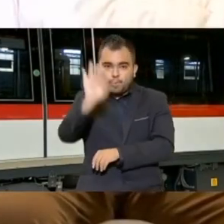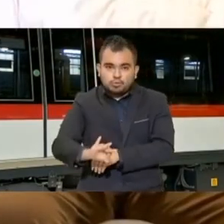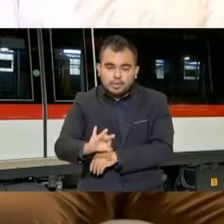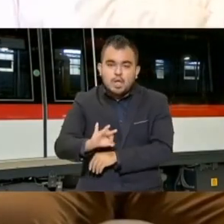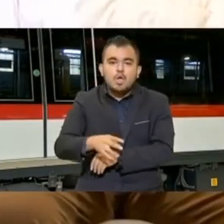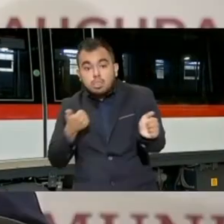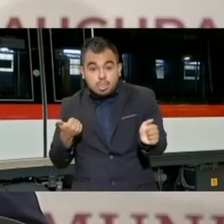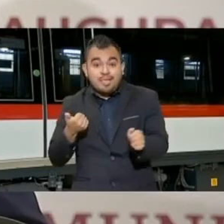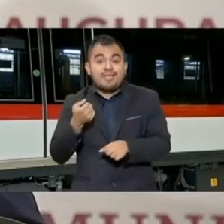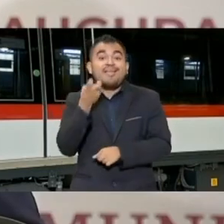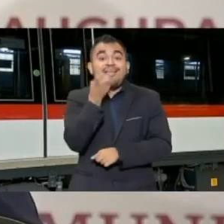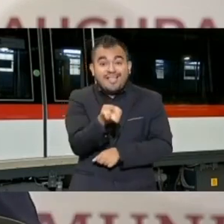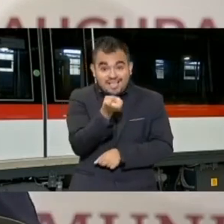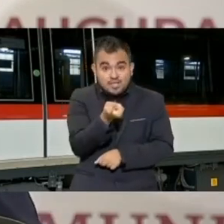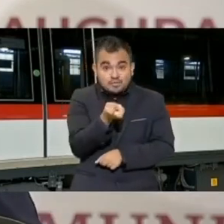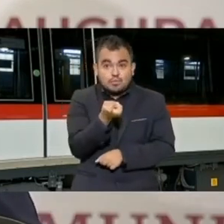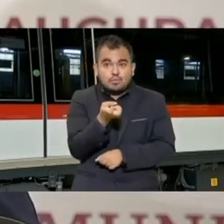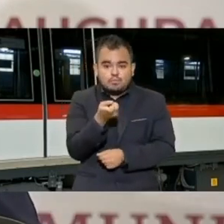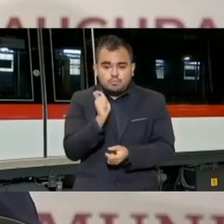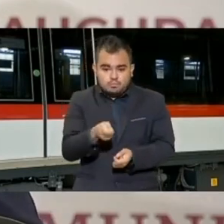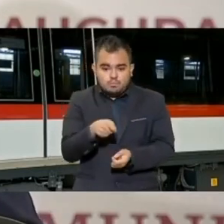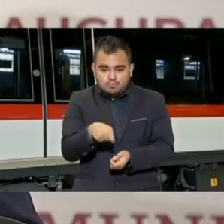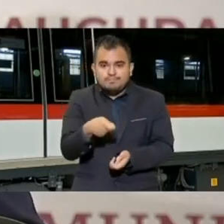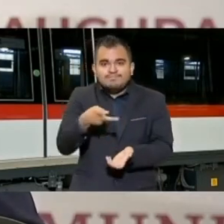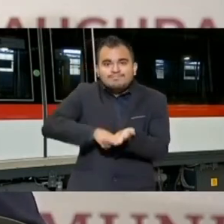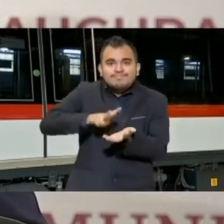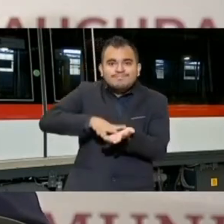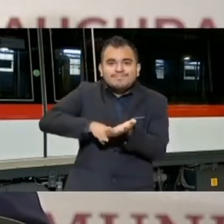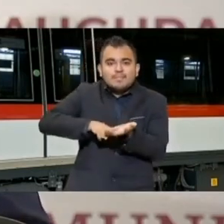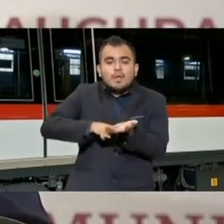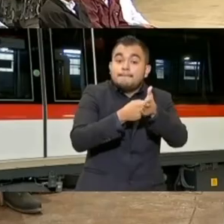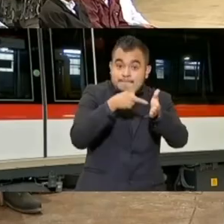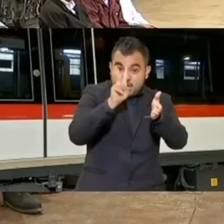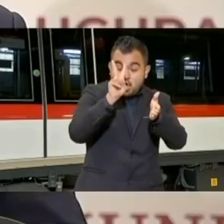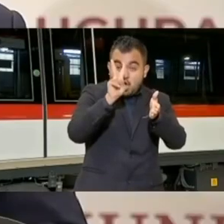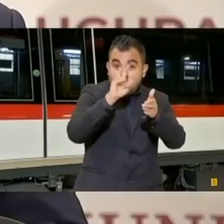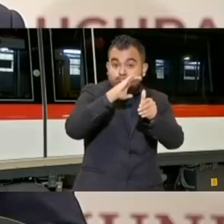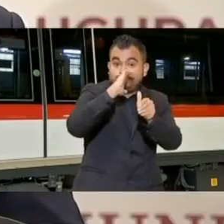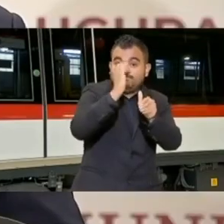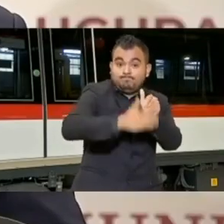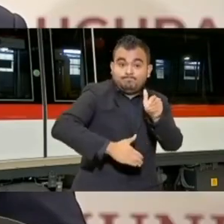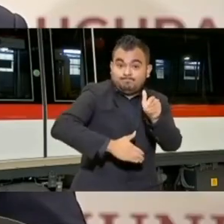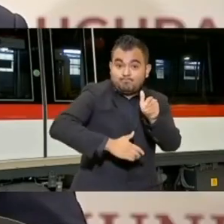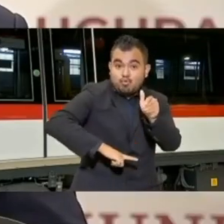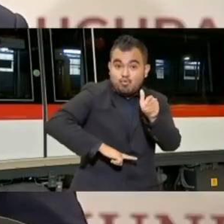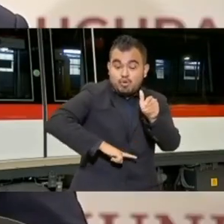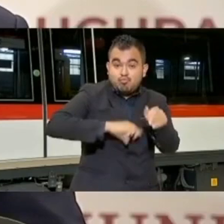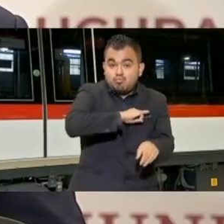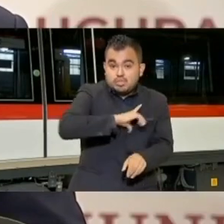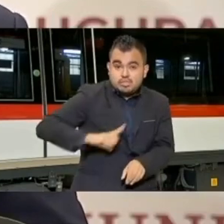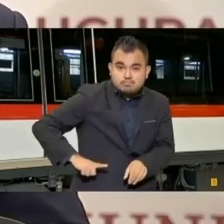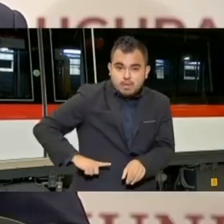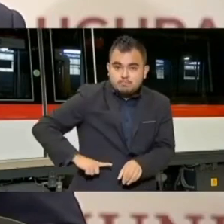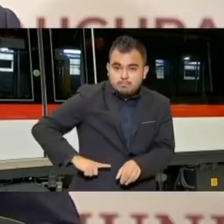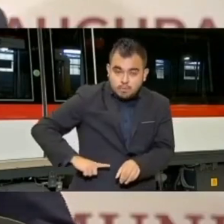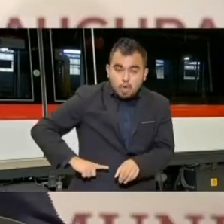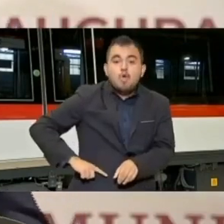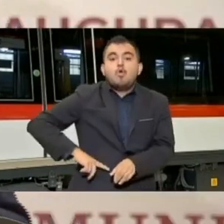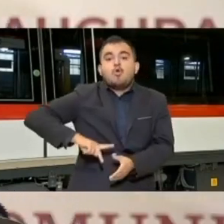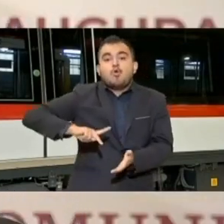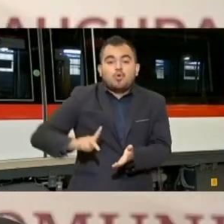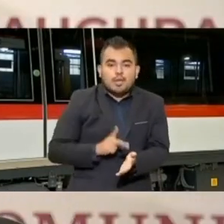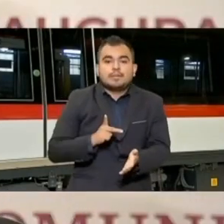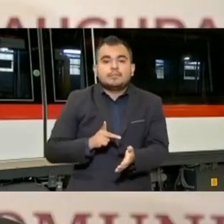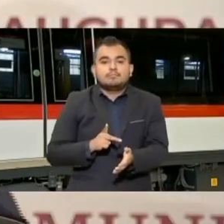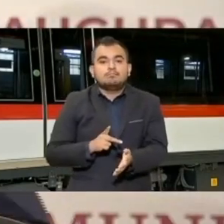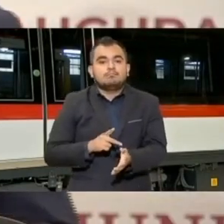haya costado el doble de lo que originalmente se había planeado. Llegaron de nuevo las campañas y la línea